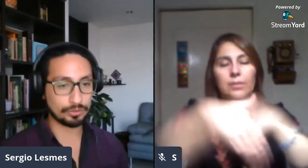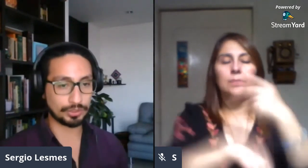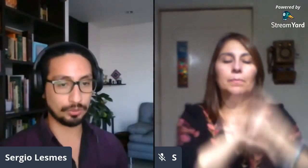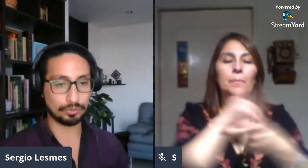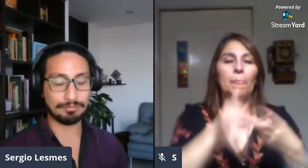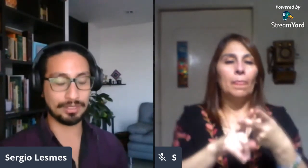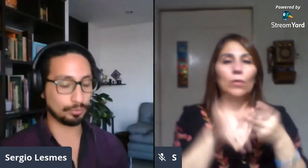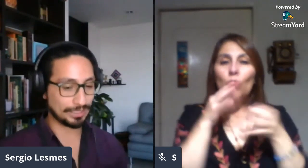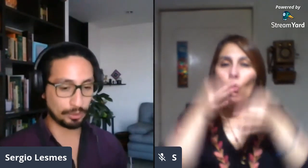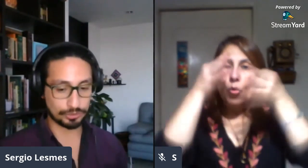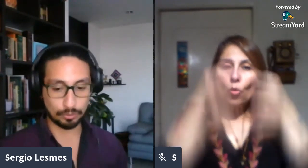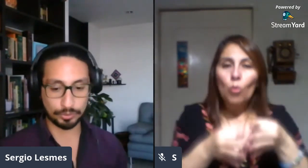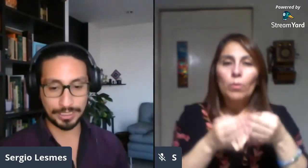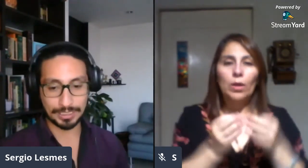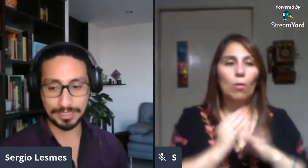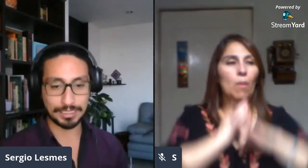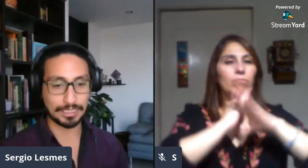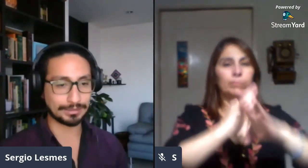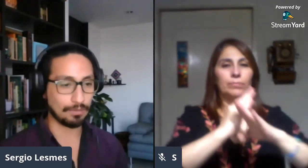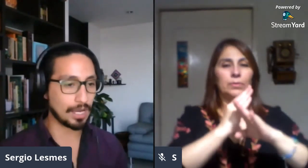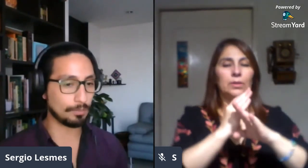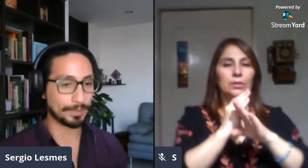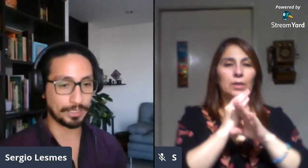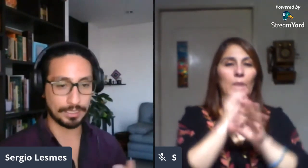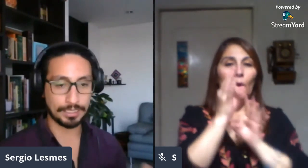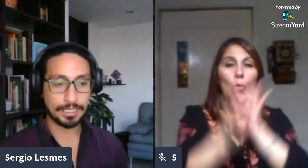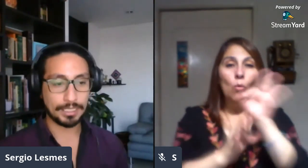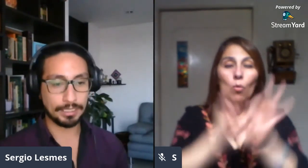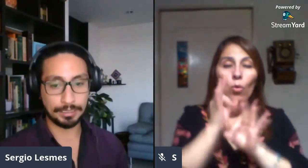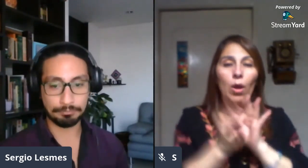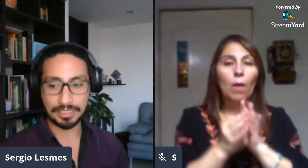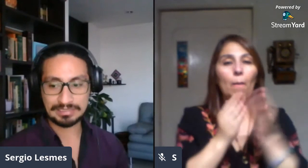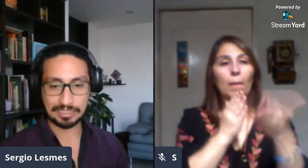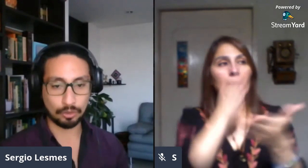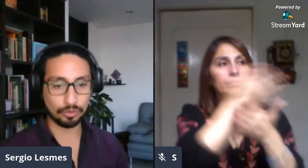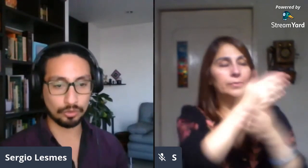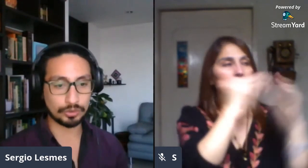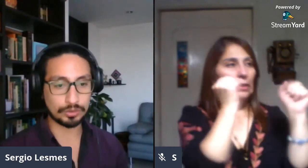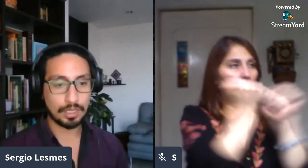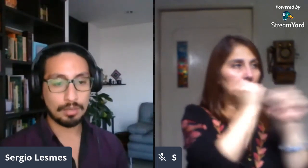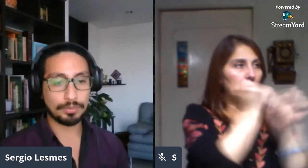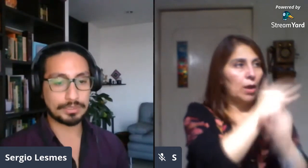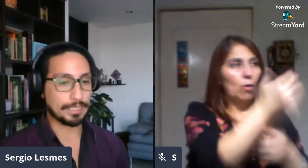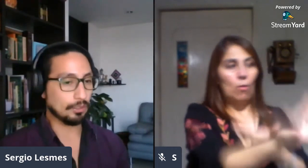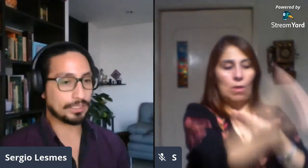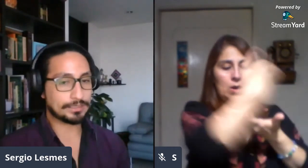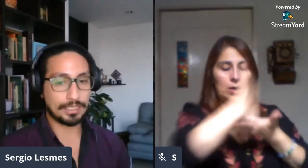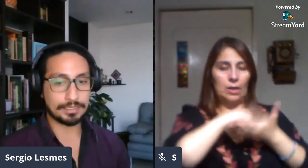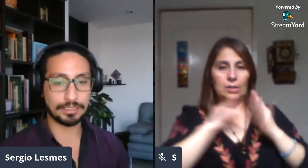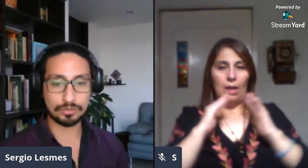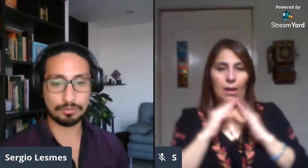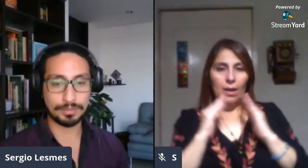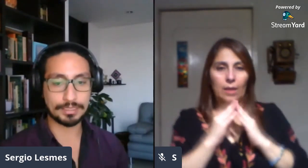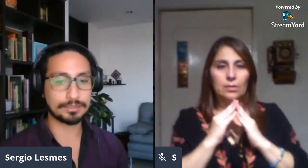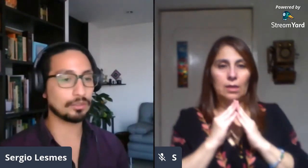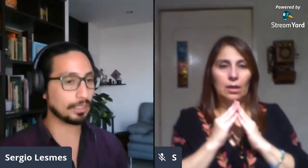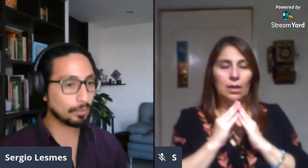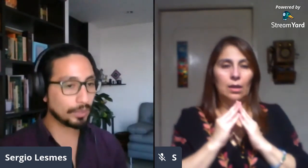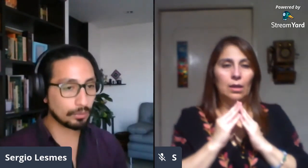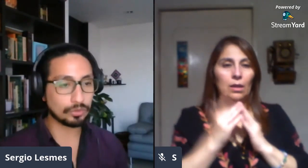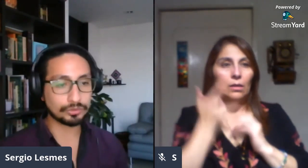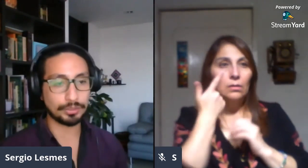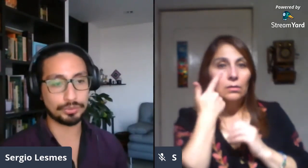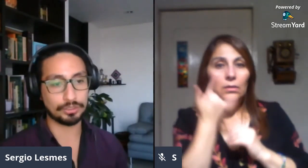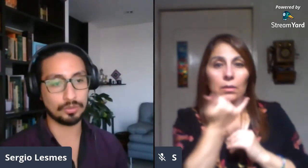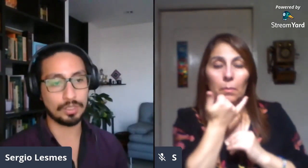mínimos de bioseguridad para llegar al trabajo, para estar con otros, pues ahí lo que están haciendo los hombres es